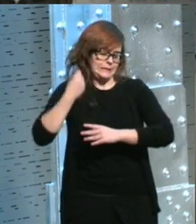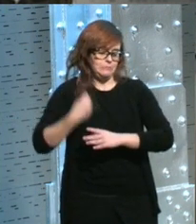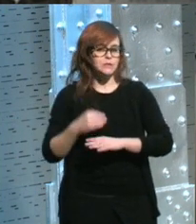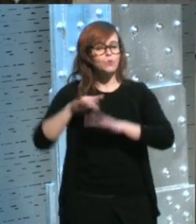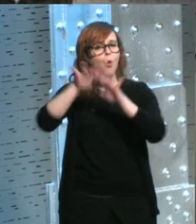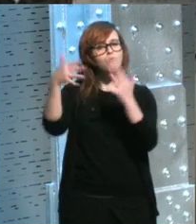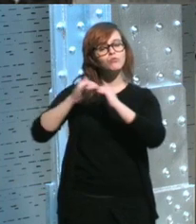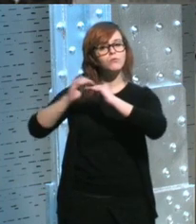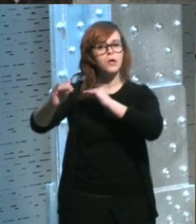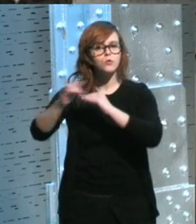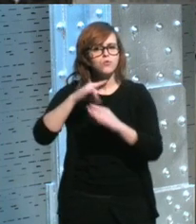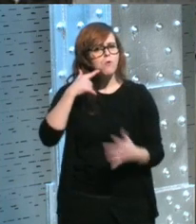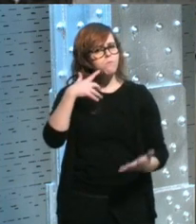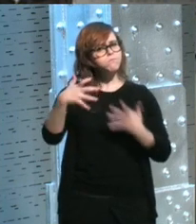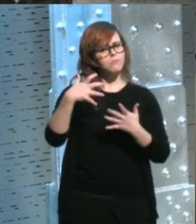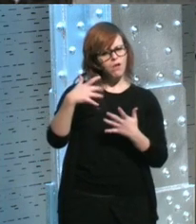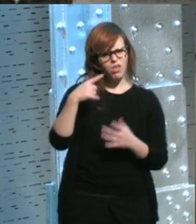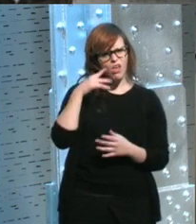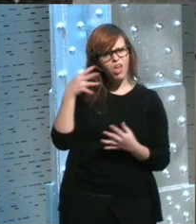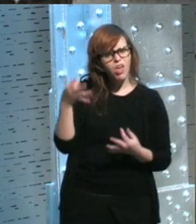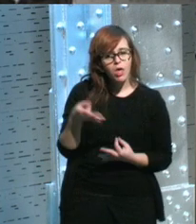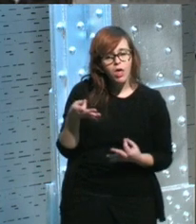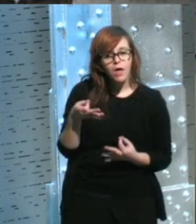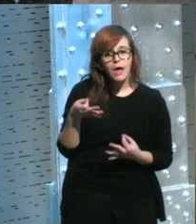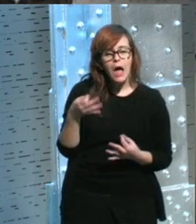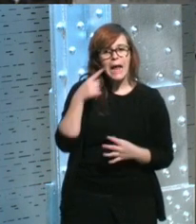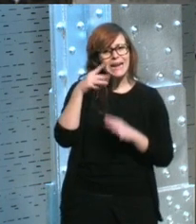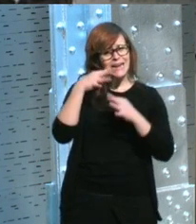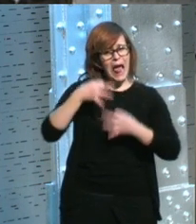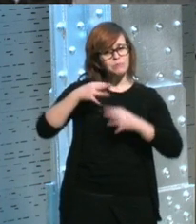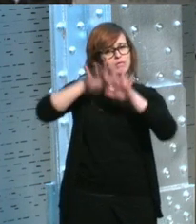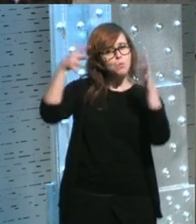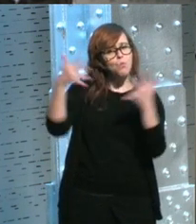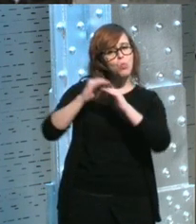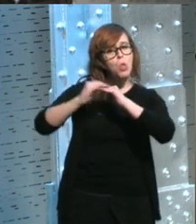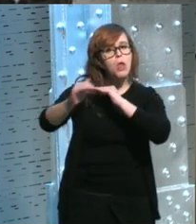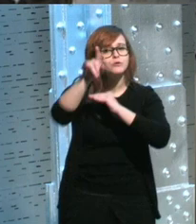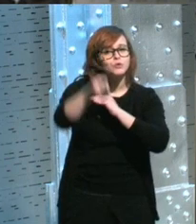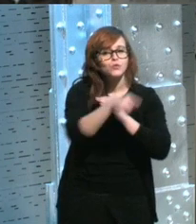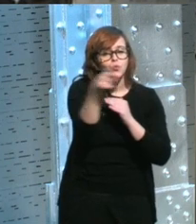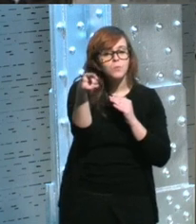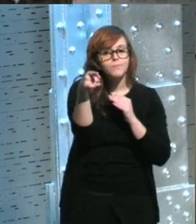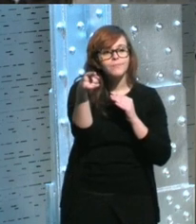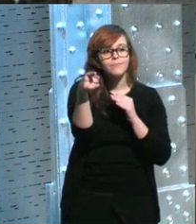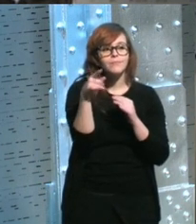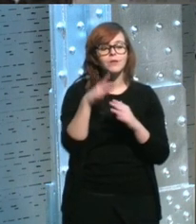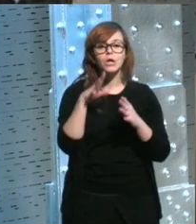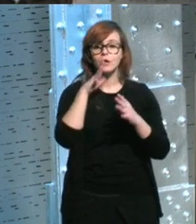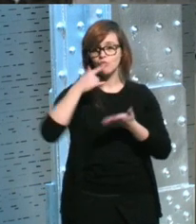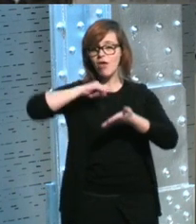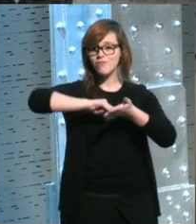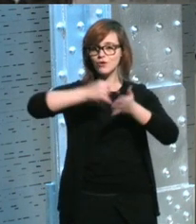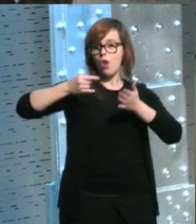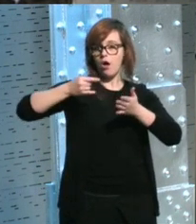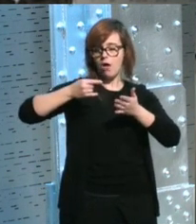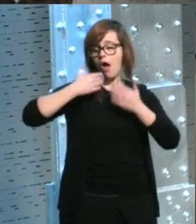pero yo no tenía pruebas, entonces decidí ir a ver si el mundo era llano. La idea siendo que la tecnología nos conecta a todos,